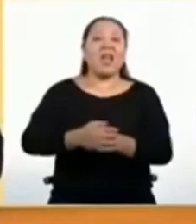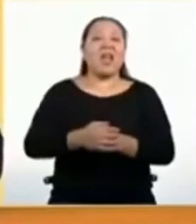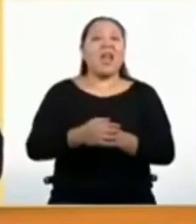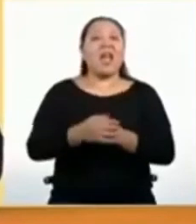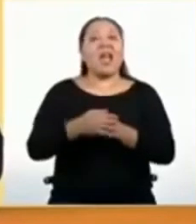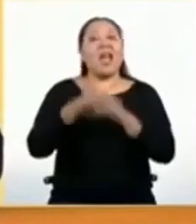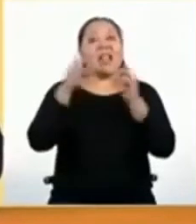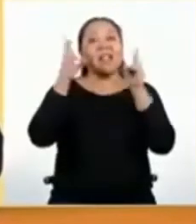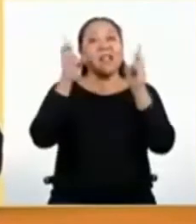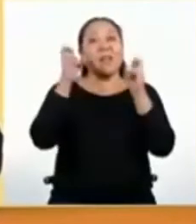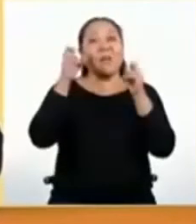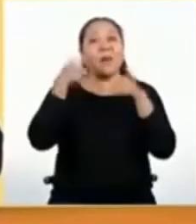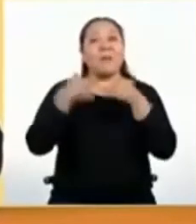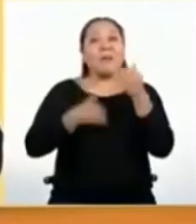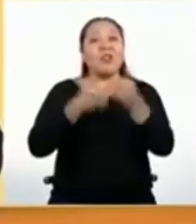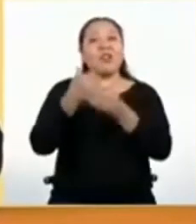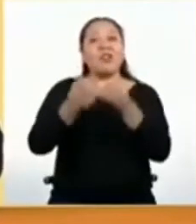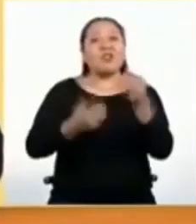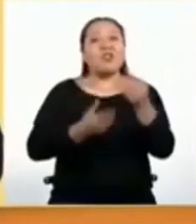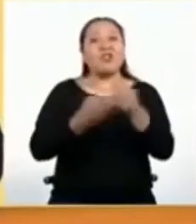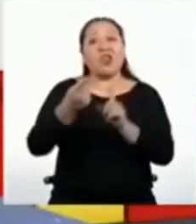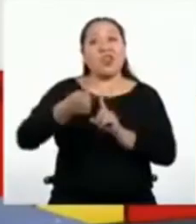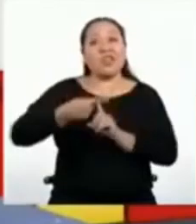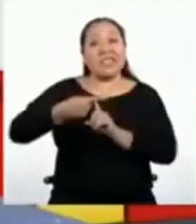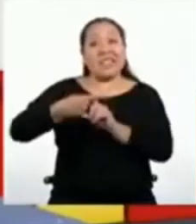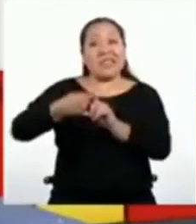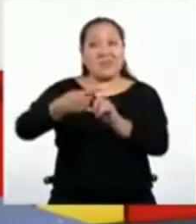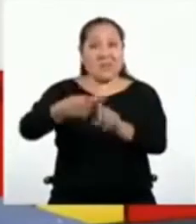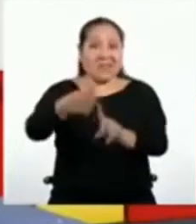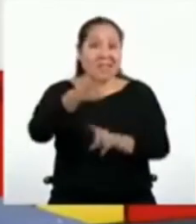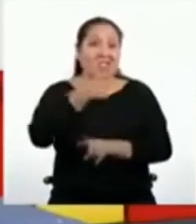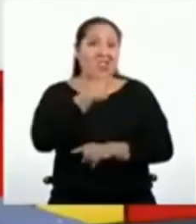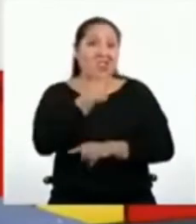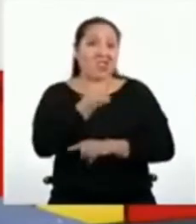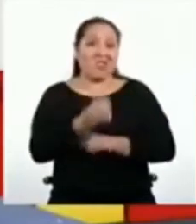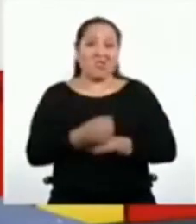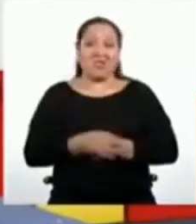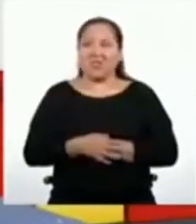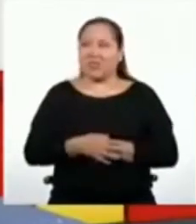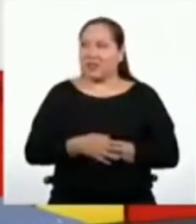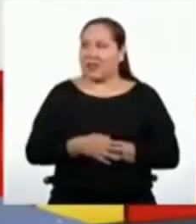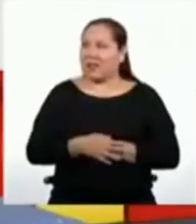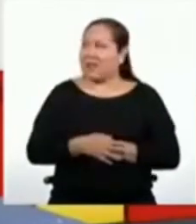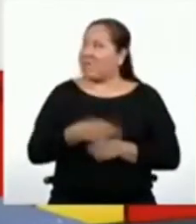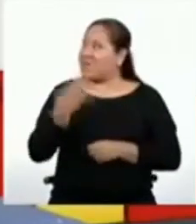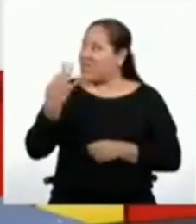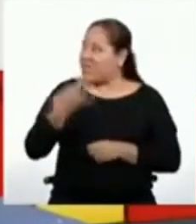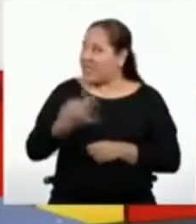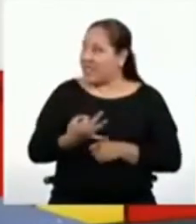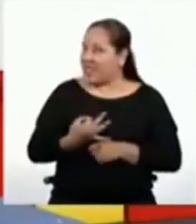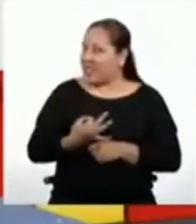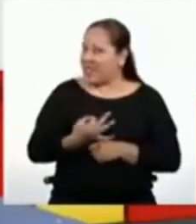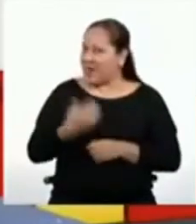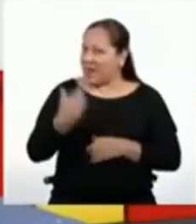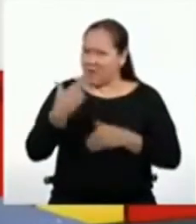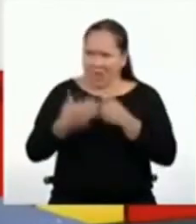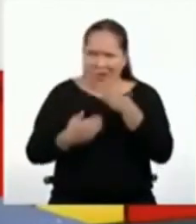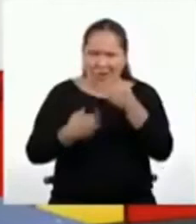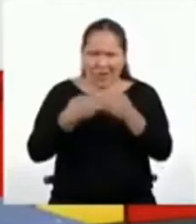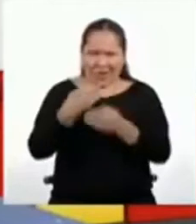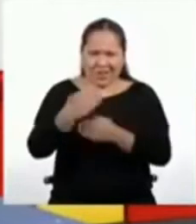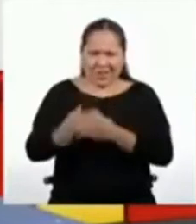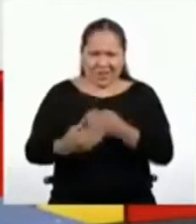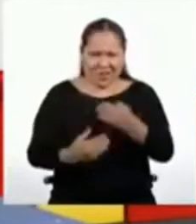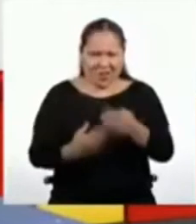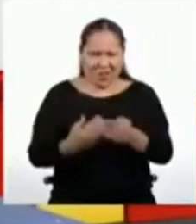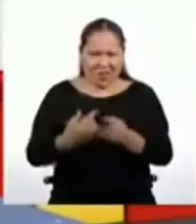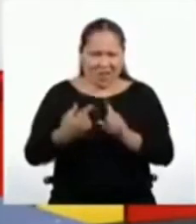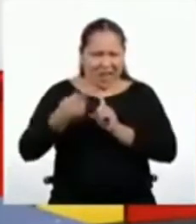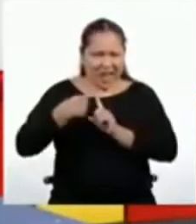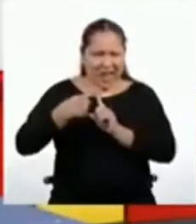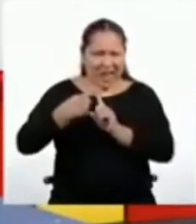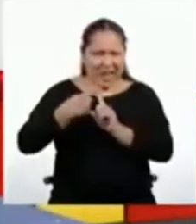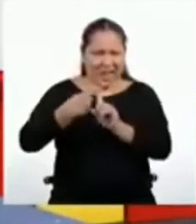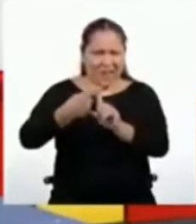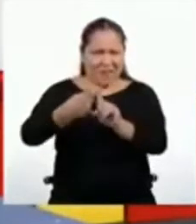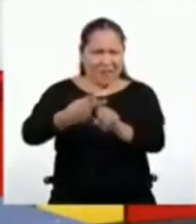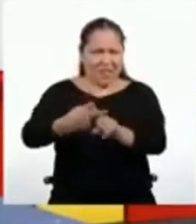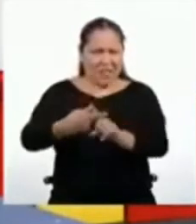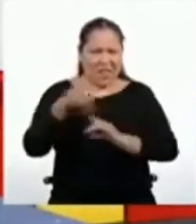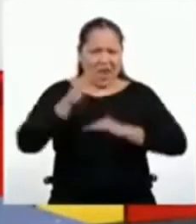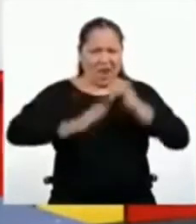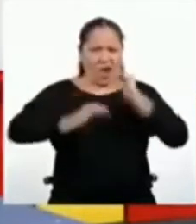progresiones aritméticas que tanto nos gustaba. ¿En serio? ¿Progresiones aritméticas en castillos